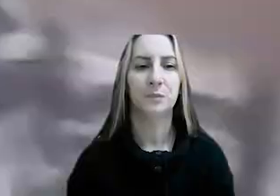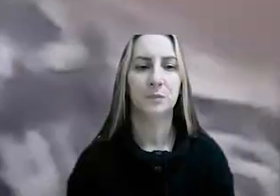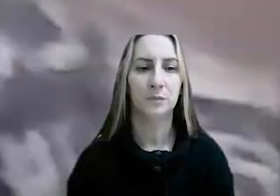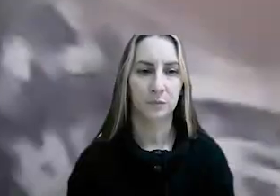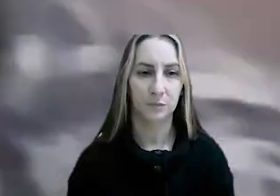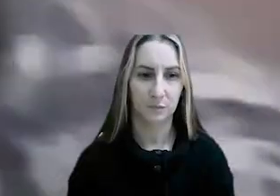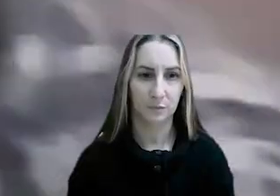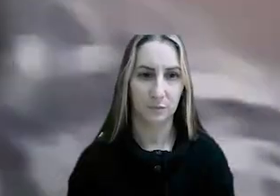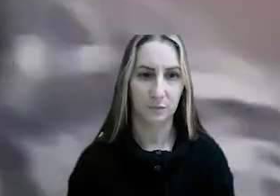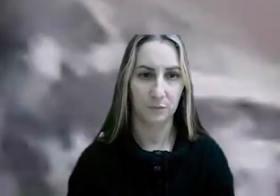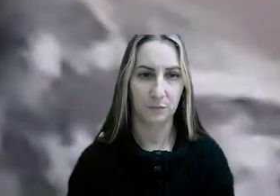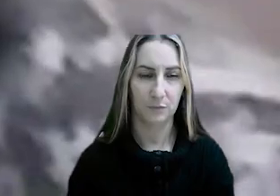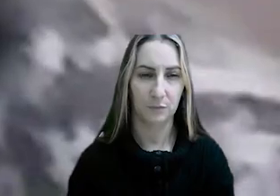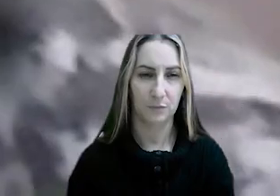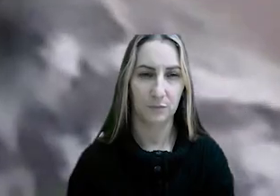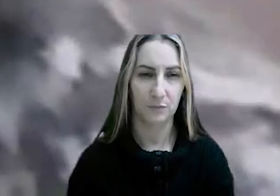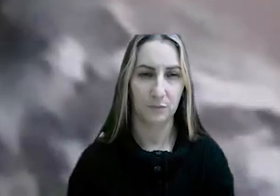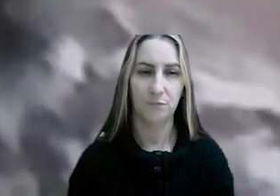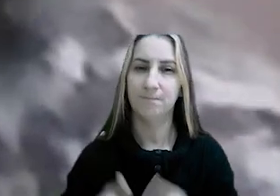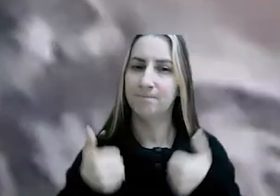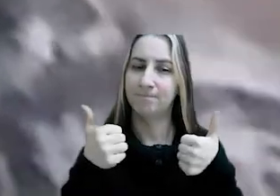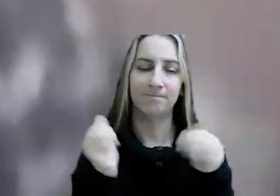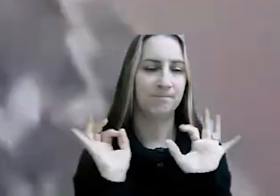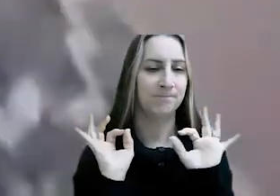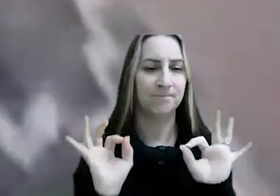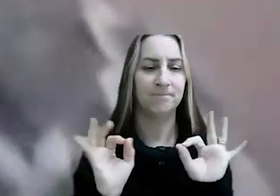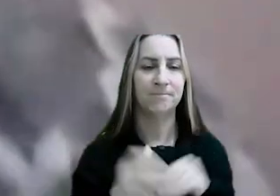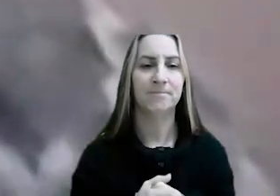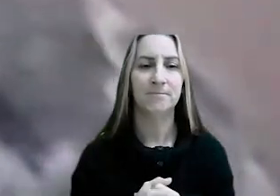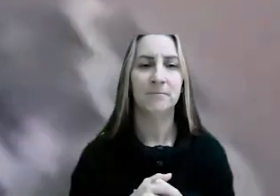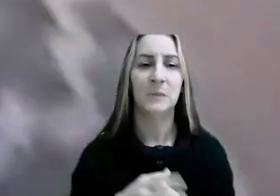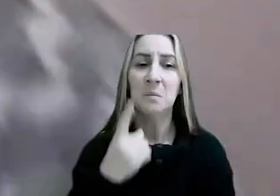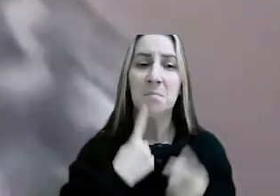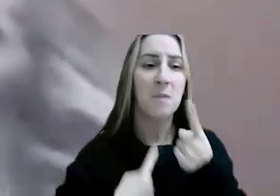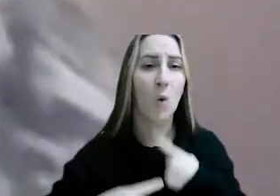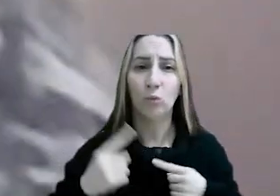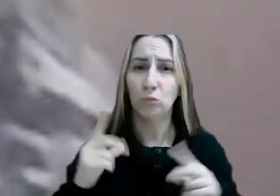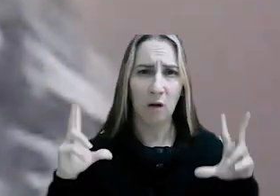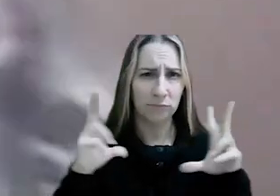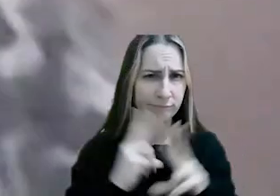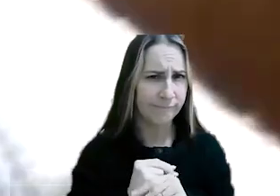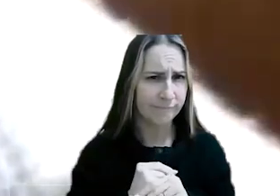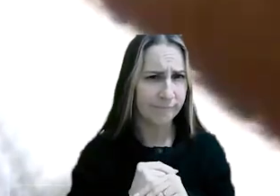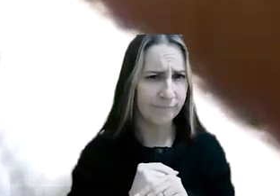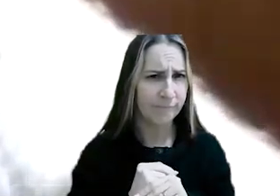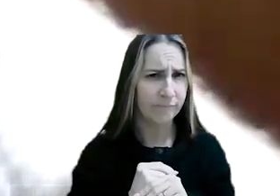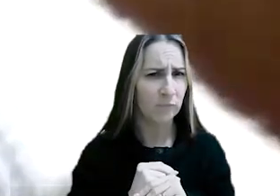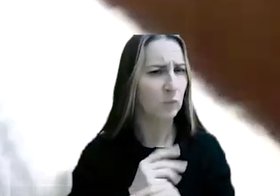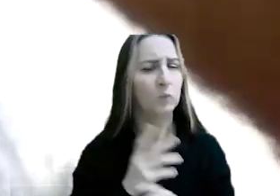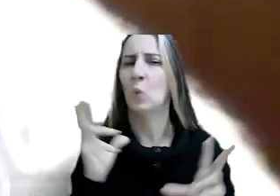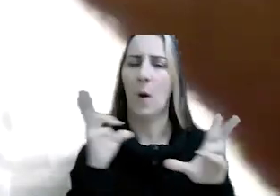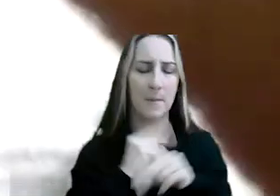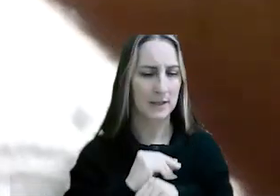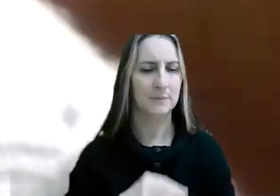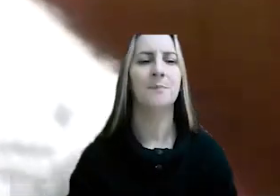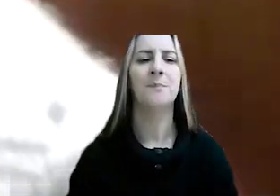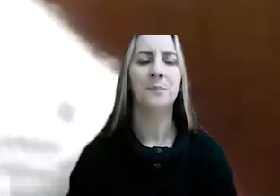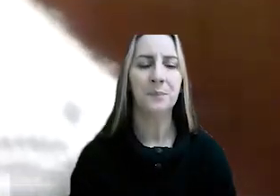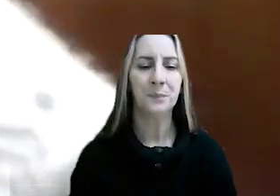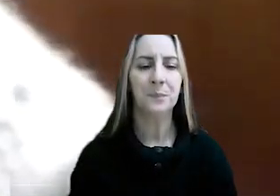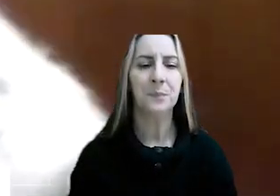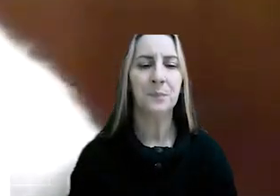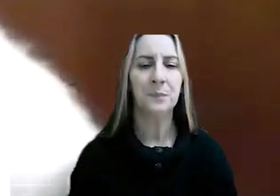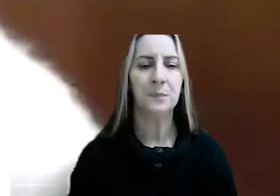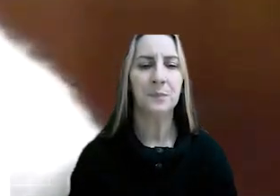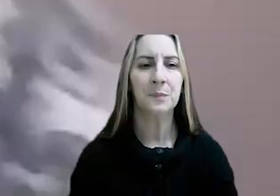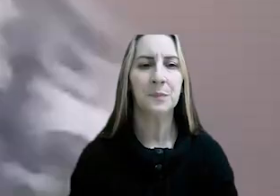Listo. Bueno, bárbaro, excelente. Creo que preguntas ya no tenemos más, ¿no es cierto, Doría? No hay más. No. Espera,